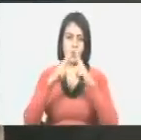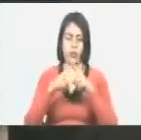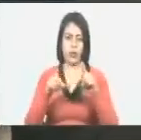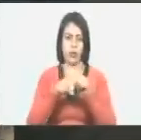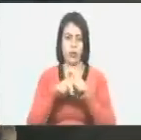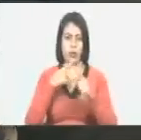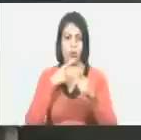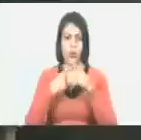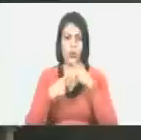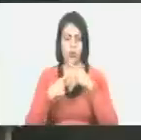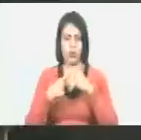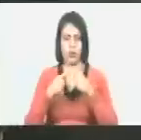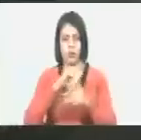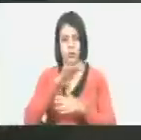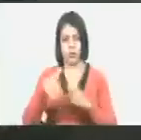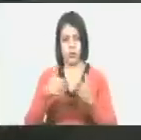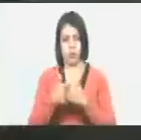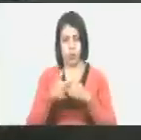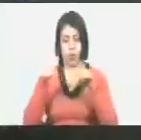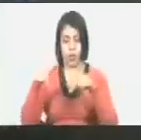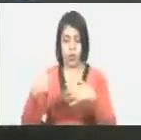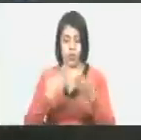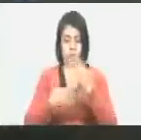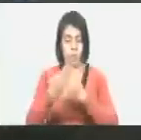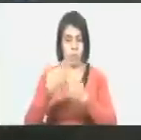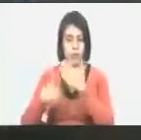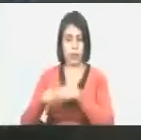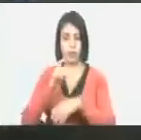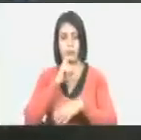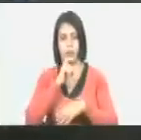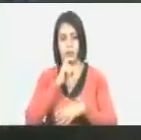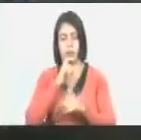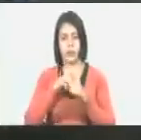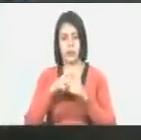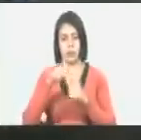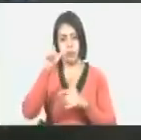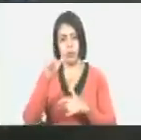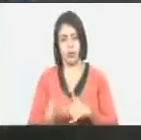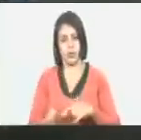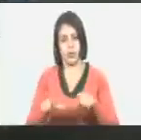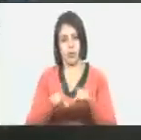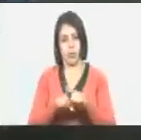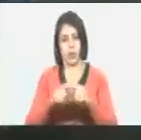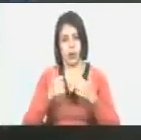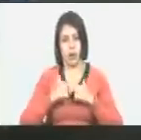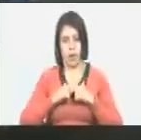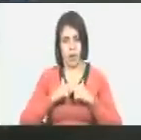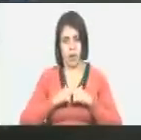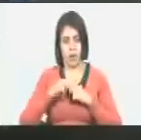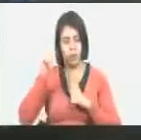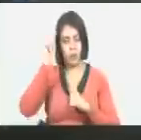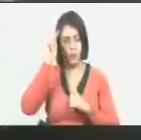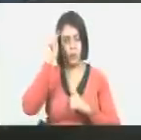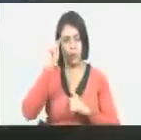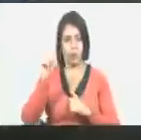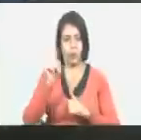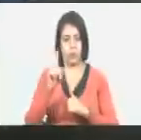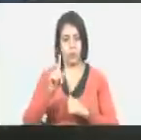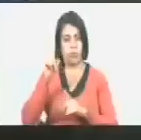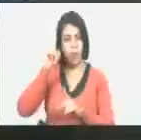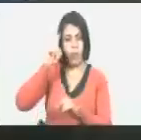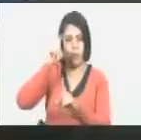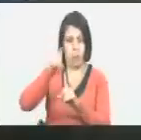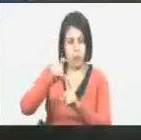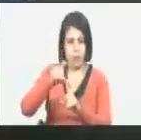como casi todos los que están aquí, porque es difícil que una persona como el profesor Aristóbulo nos haya